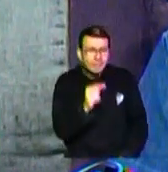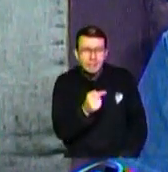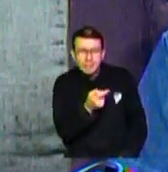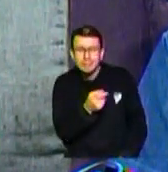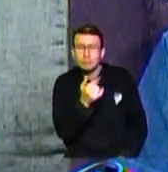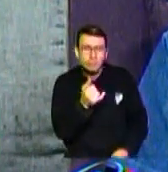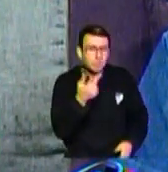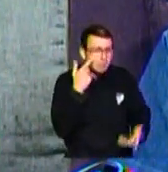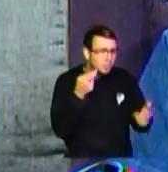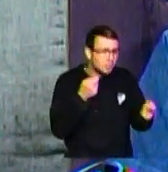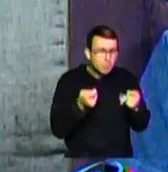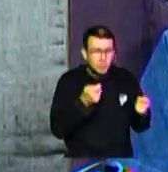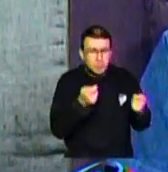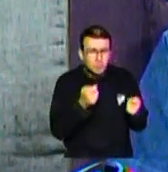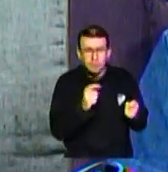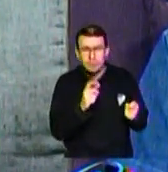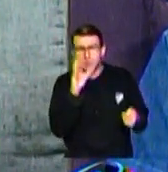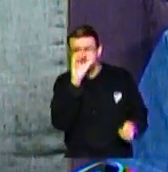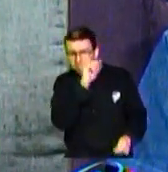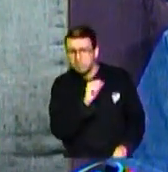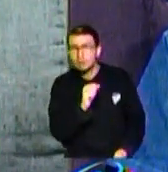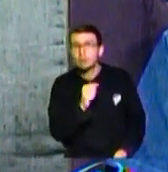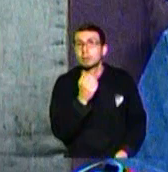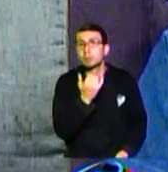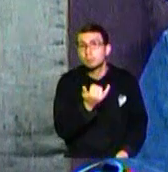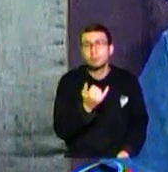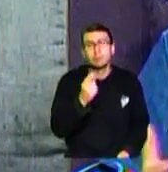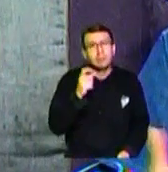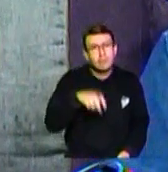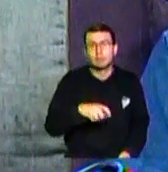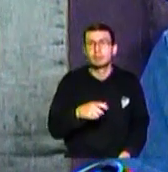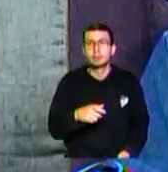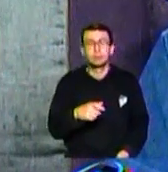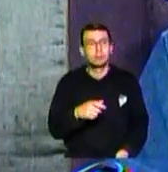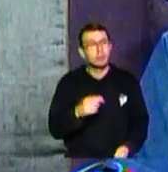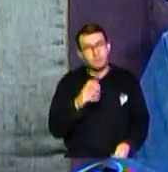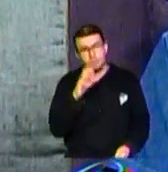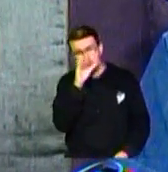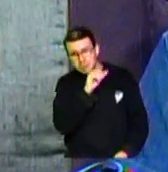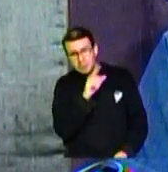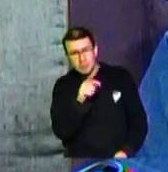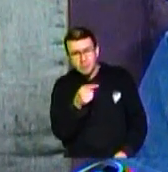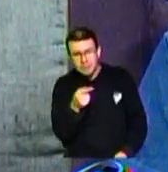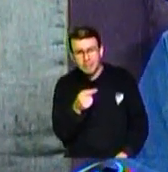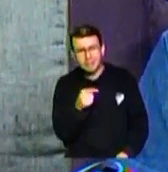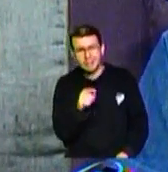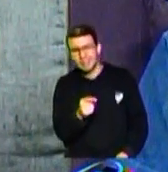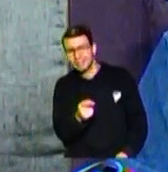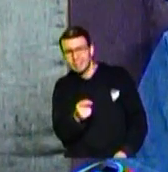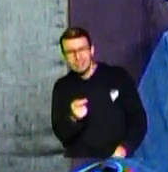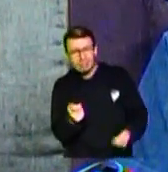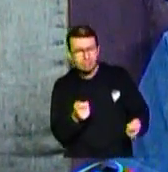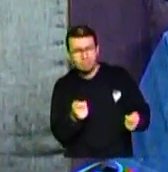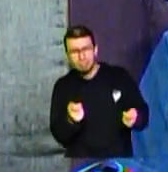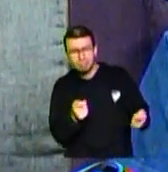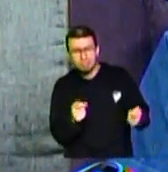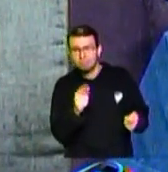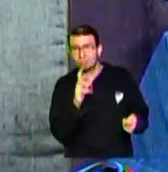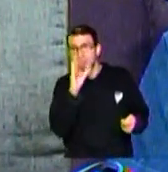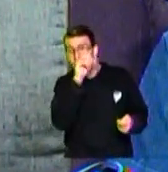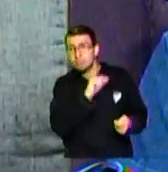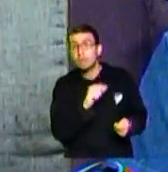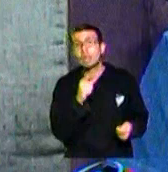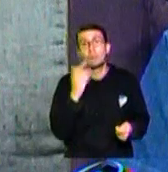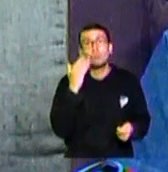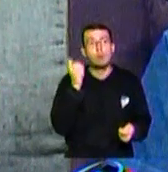y diagnosticar, y hay que hacer un descarte, una serie de evaluaciones para que la mujer pues obviamente